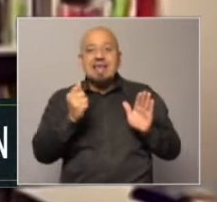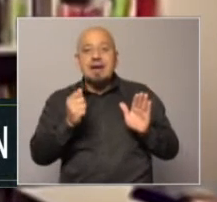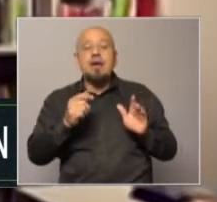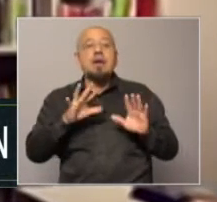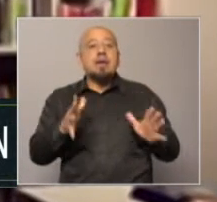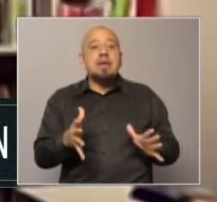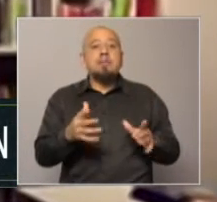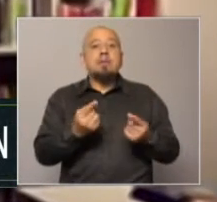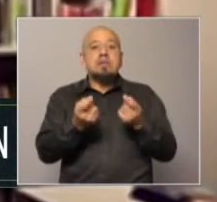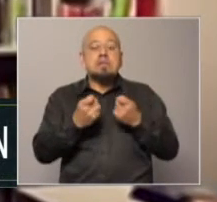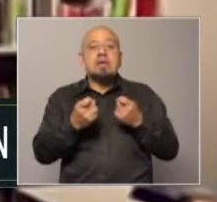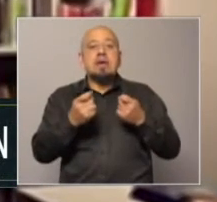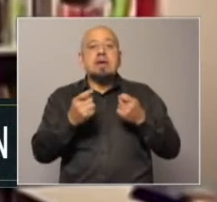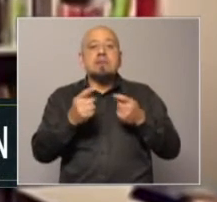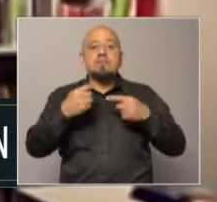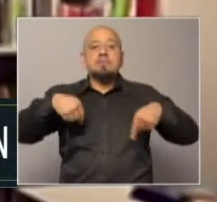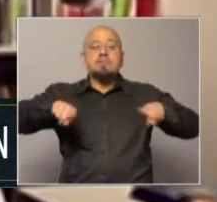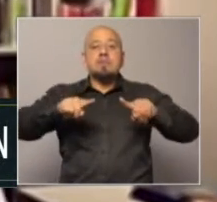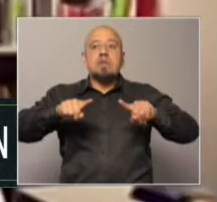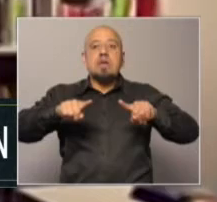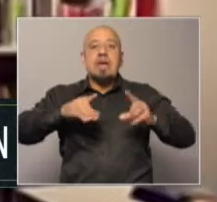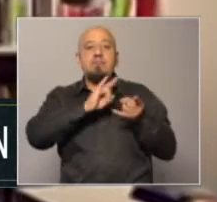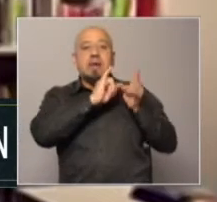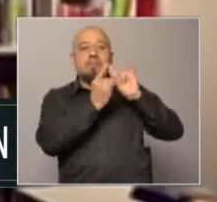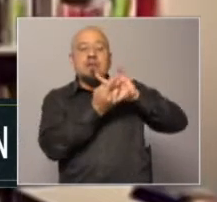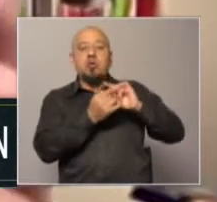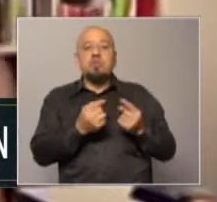requieren un quórum de 4/7,